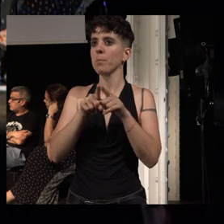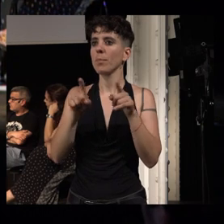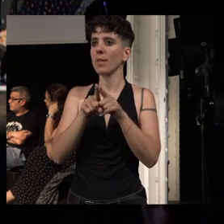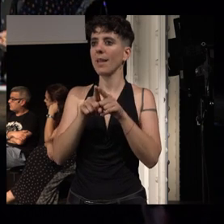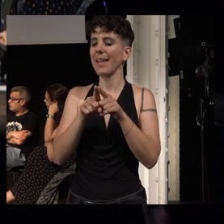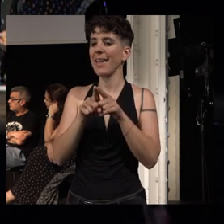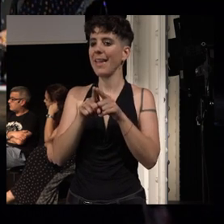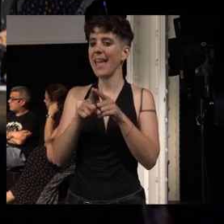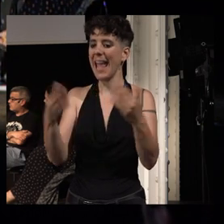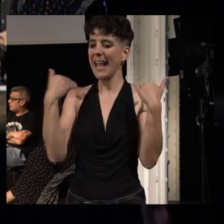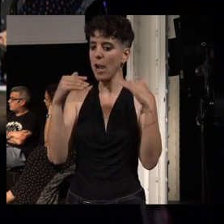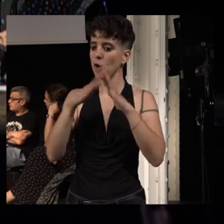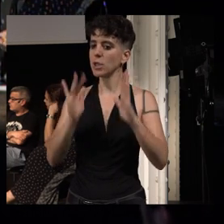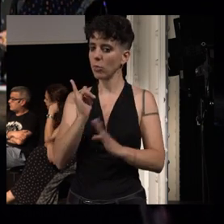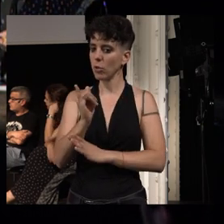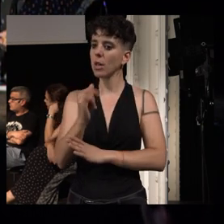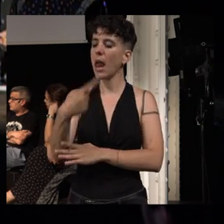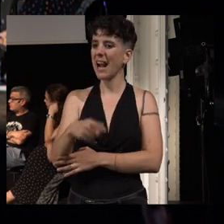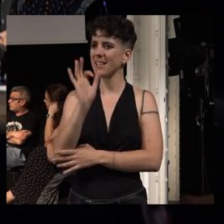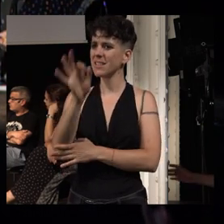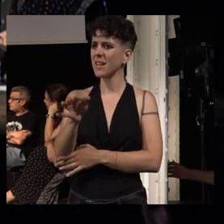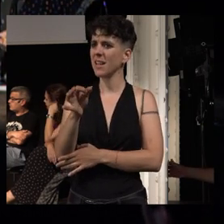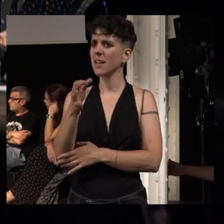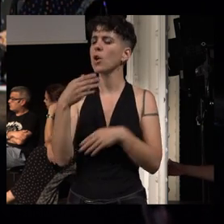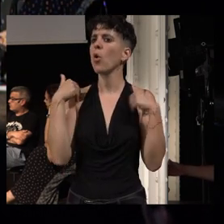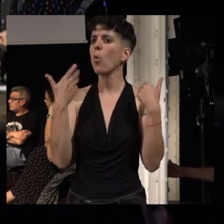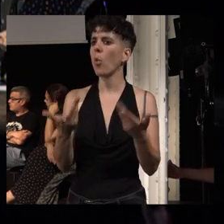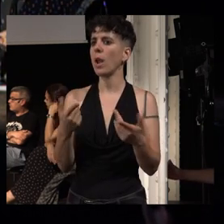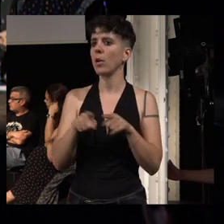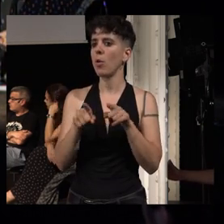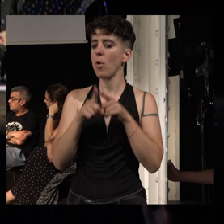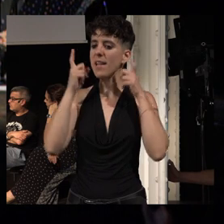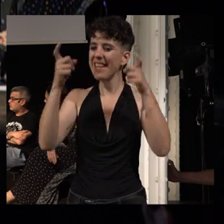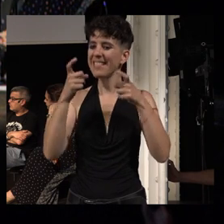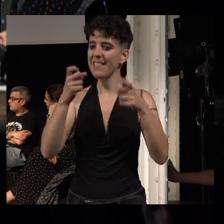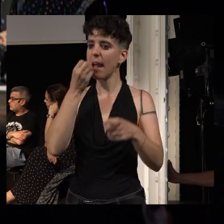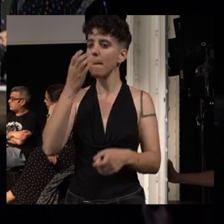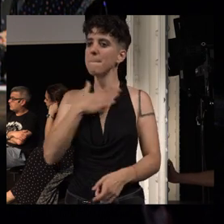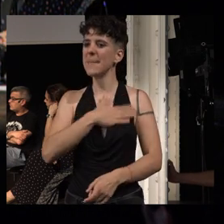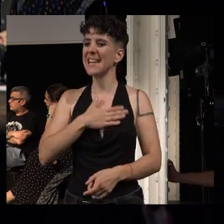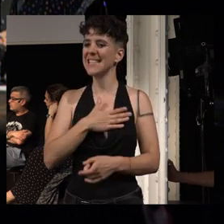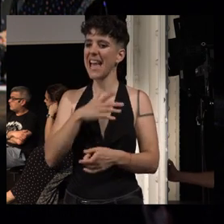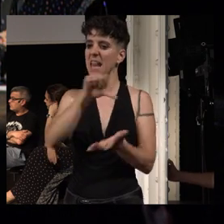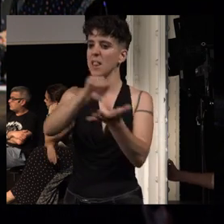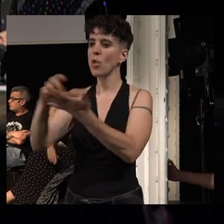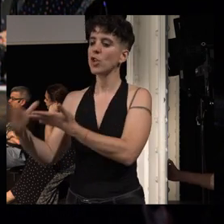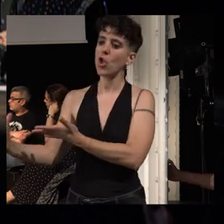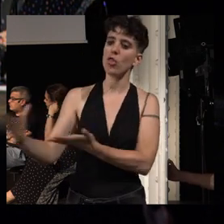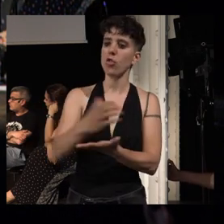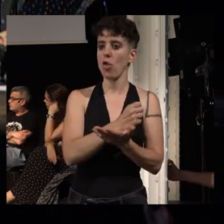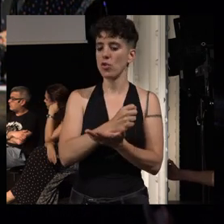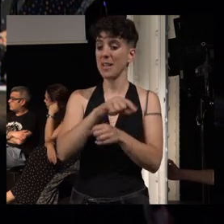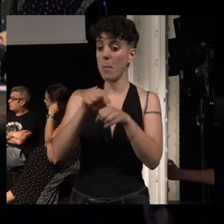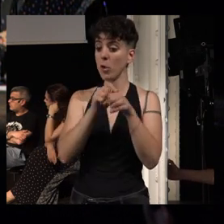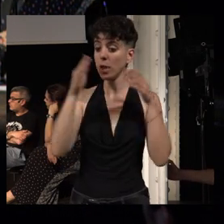encargo que sí que tienen las instituciones, que es el de hacer, velar por el bienestar de todos sus ciudadanos y no orientar, para mí, las políticas